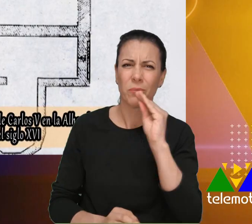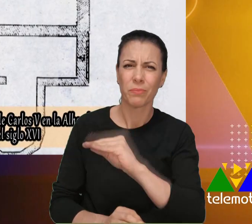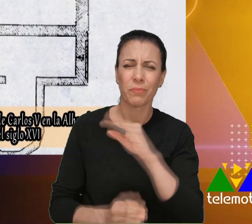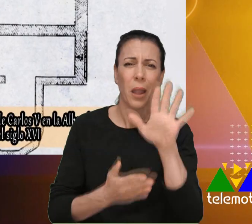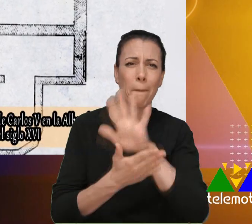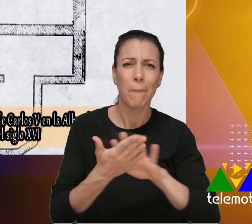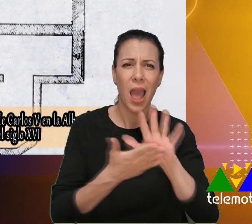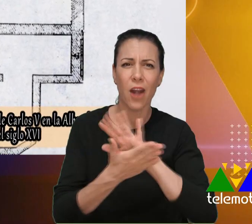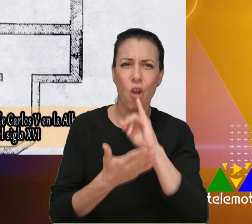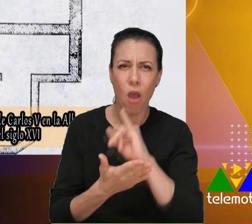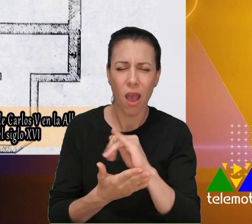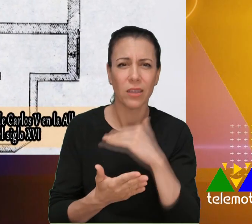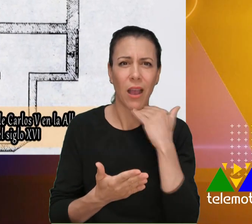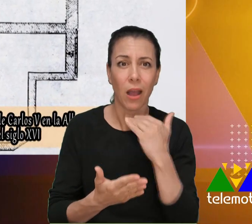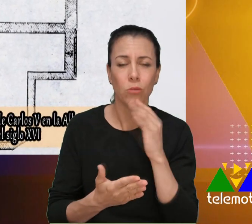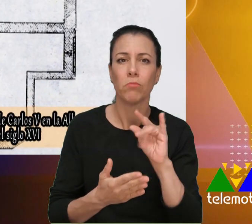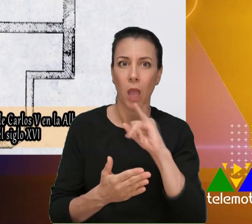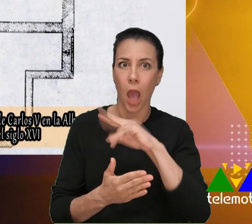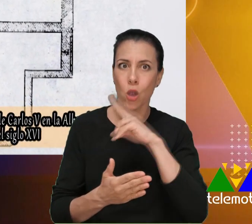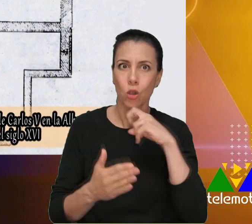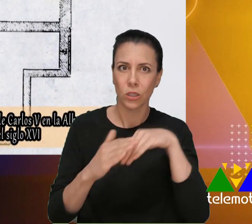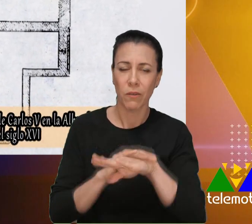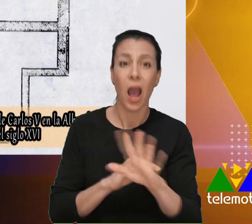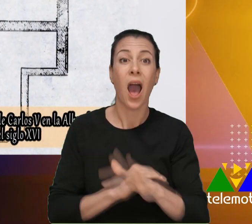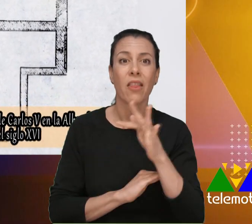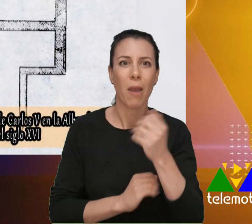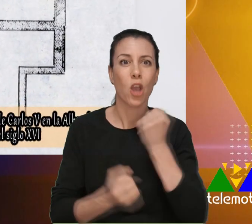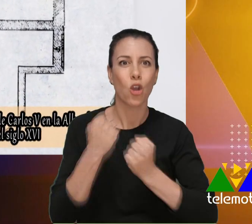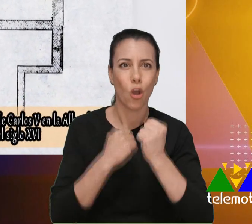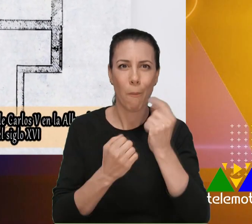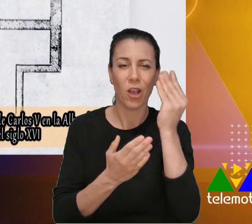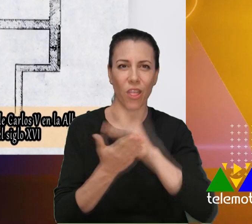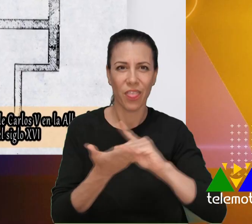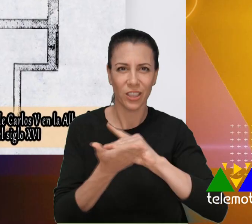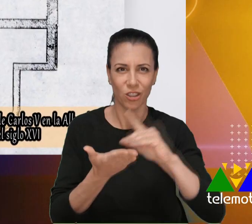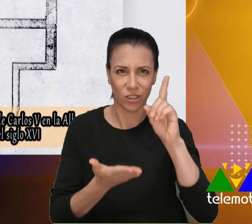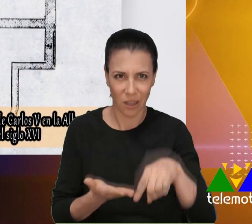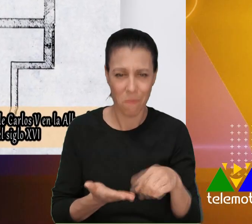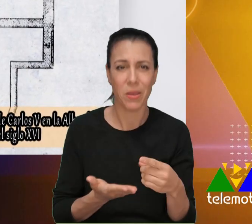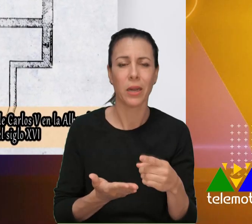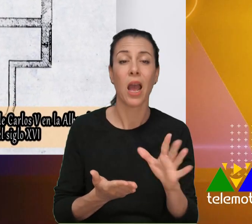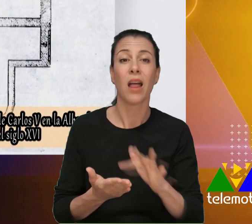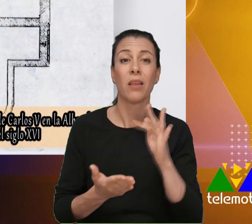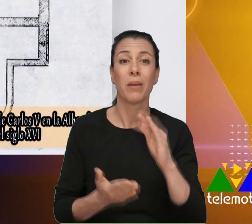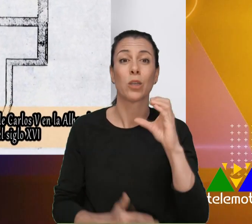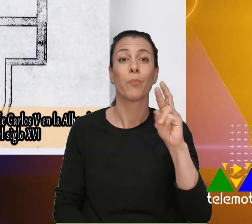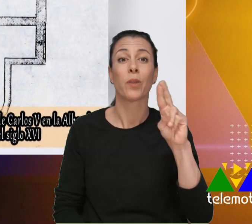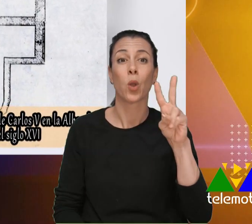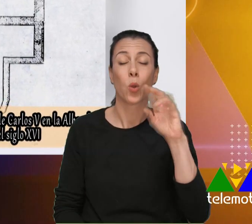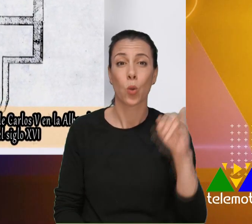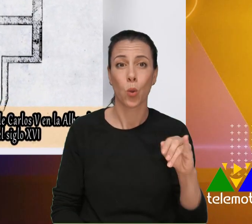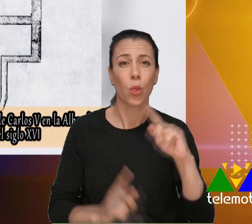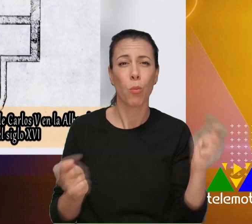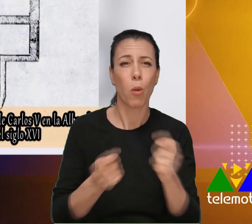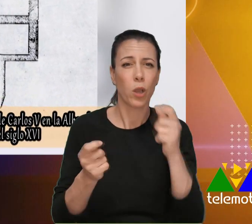sí, se hay conserva. datos económicos, además de... Policarpo Cruz publicó en los